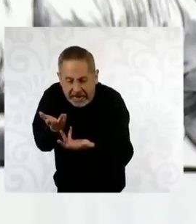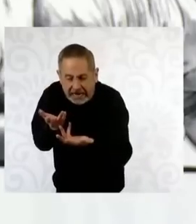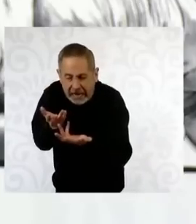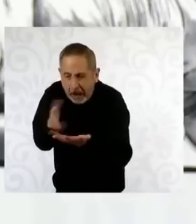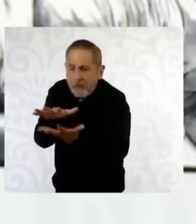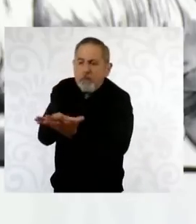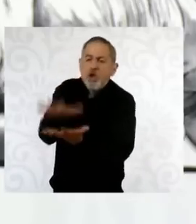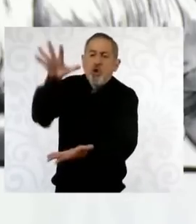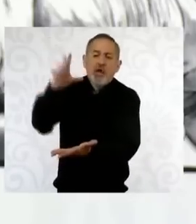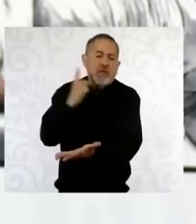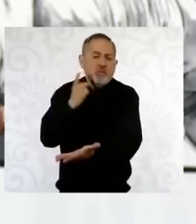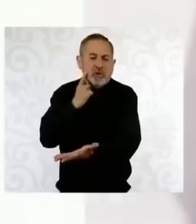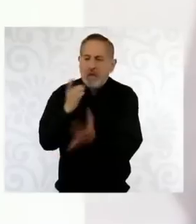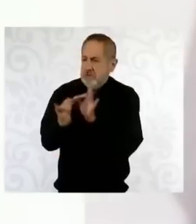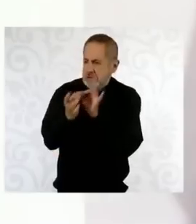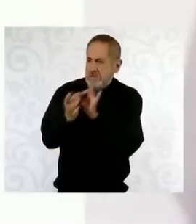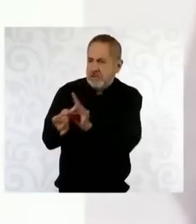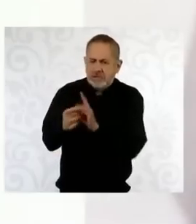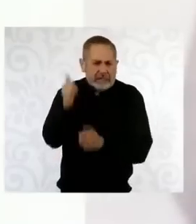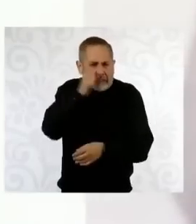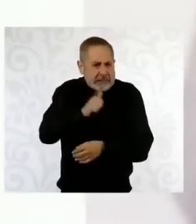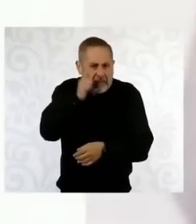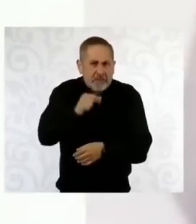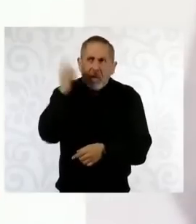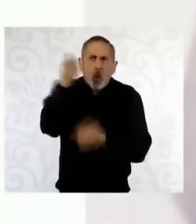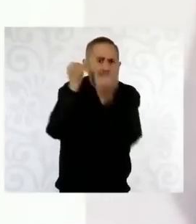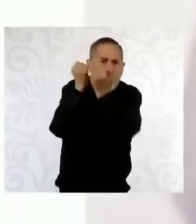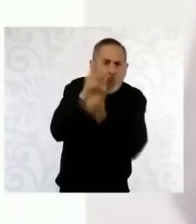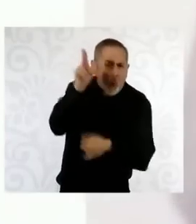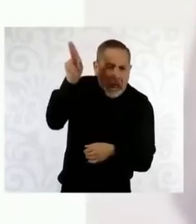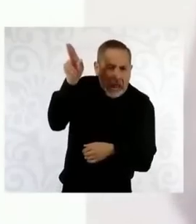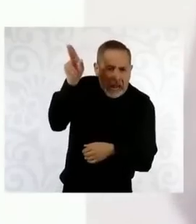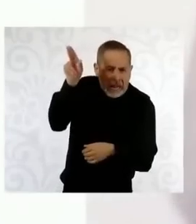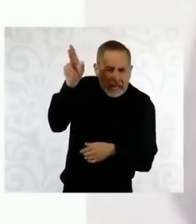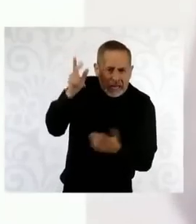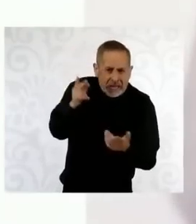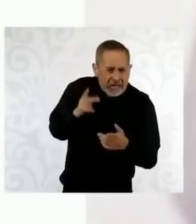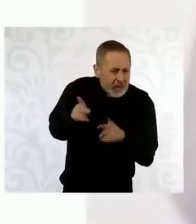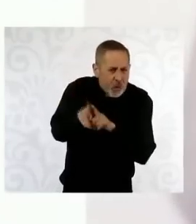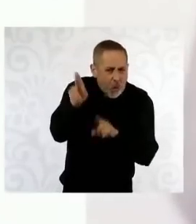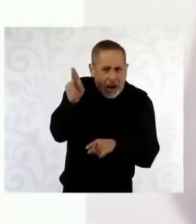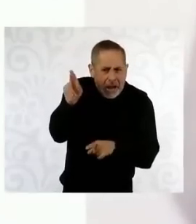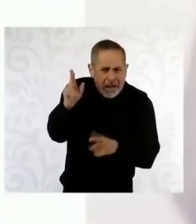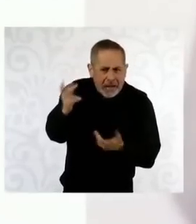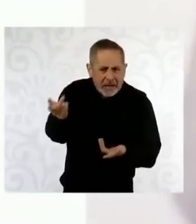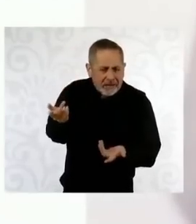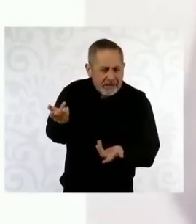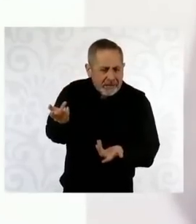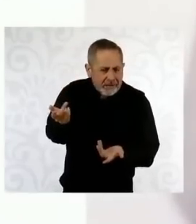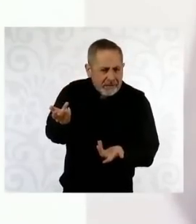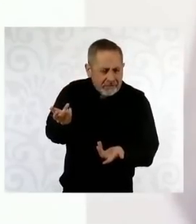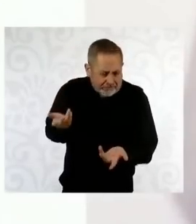busca tener la mayoría en los congresos.